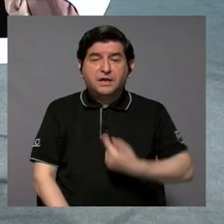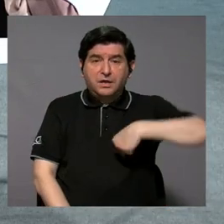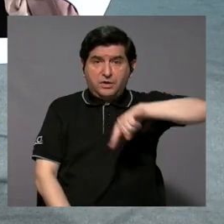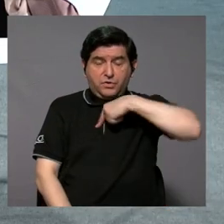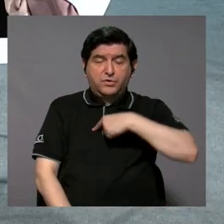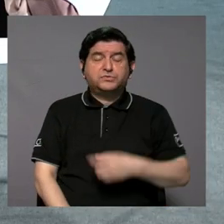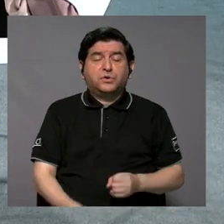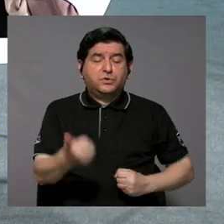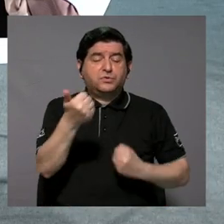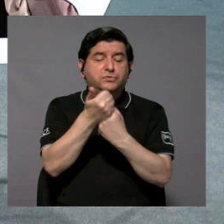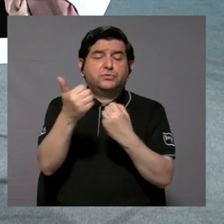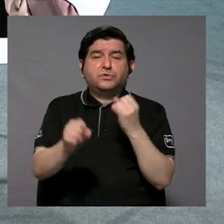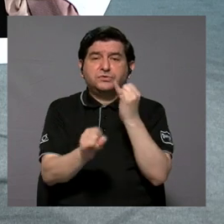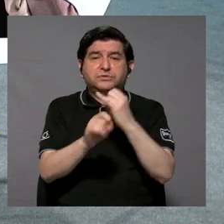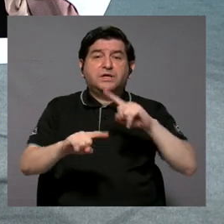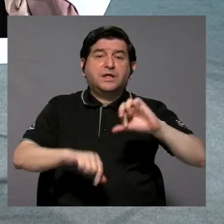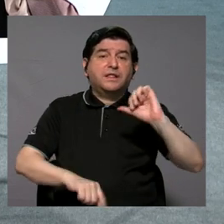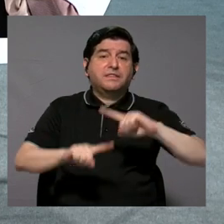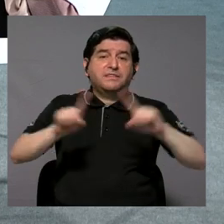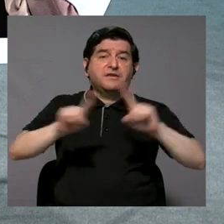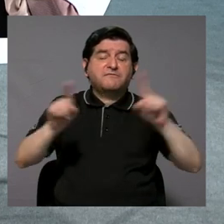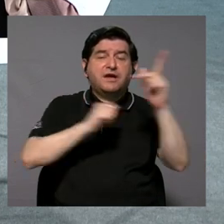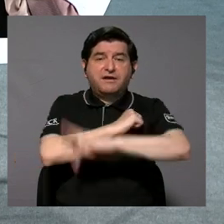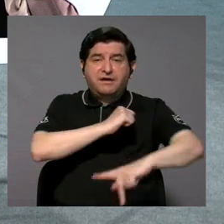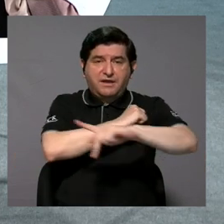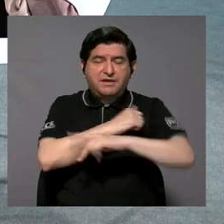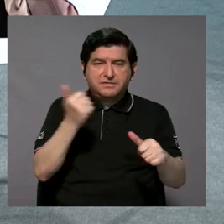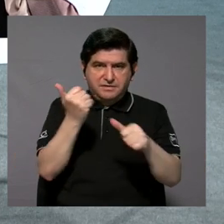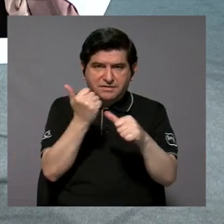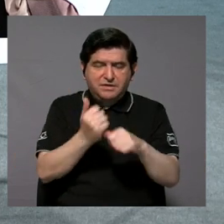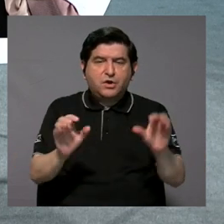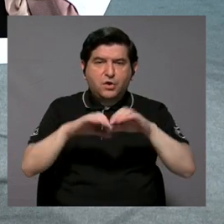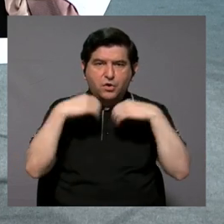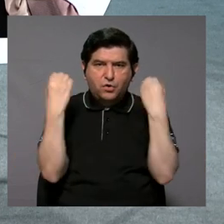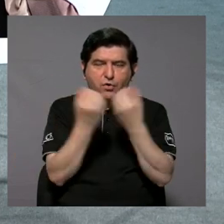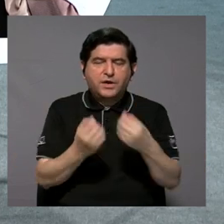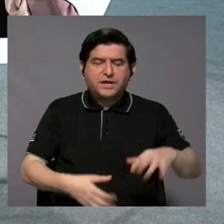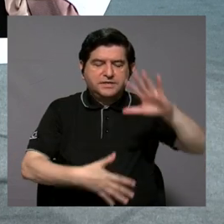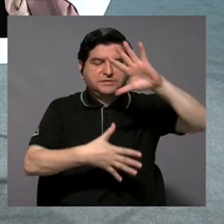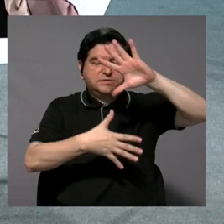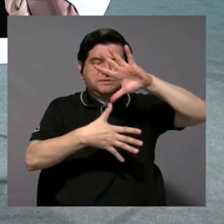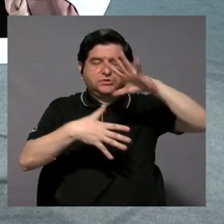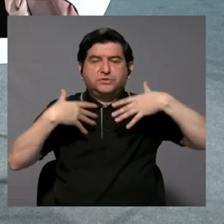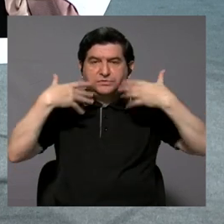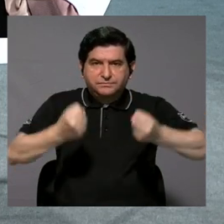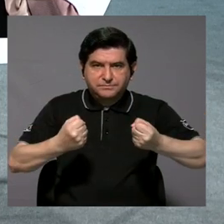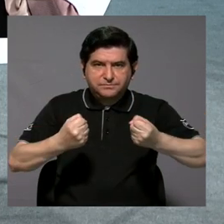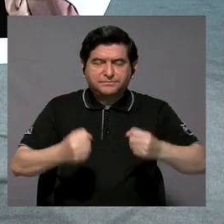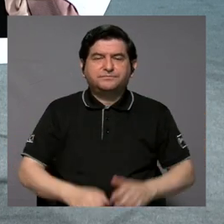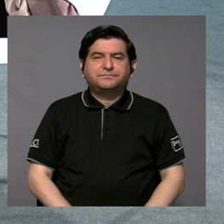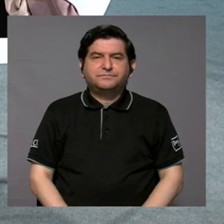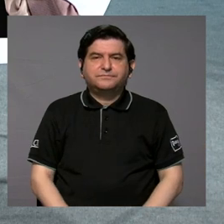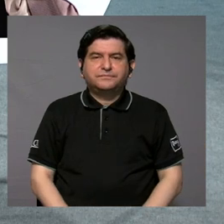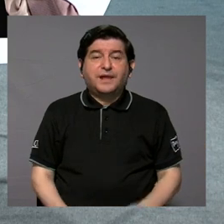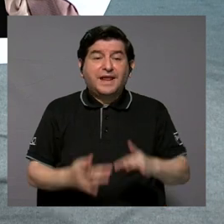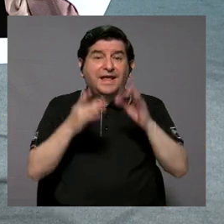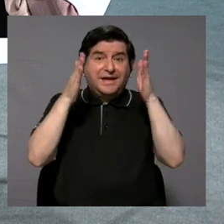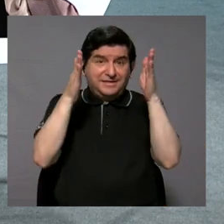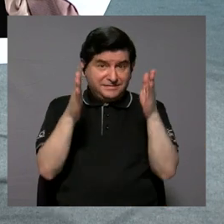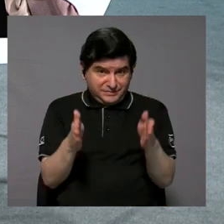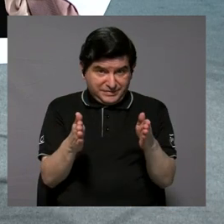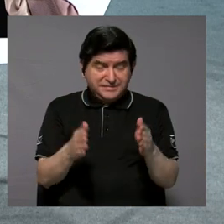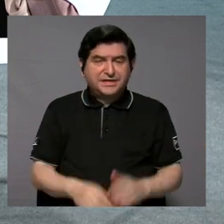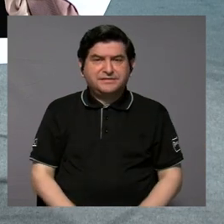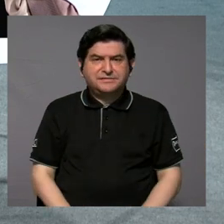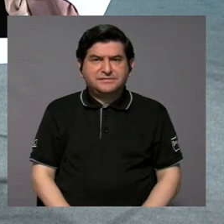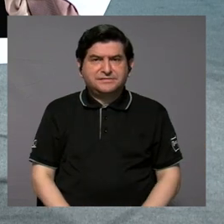apoyo de instituciones de otros países, estamos asesorados por la Organización Panamericana de la Salud, tenemos expertos